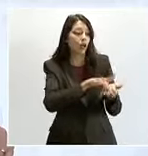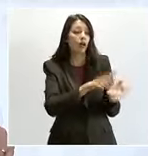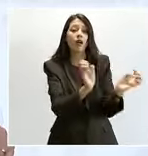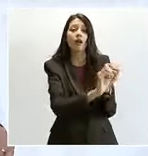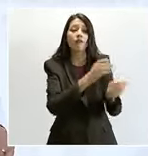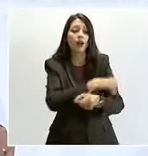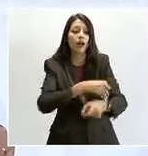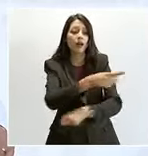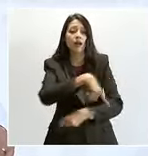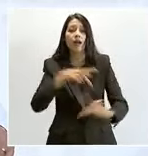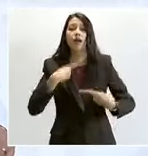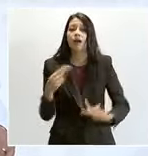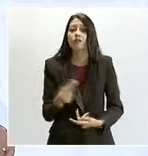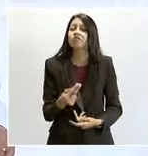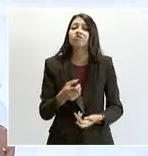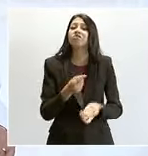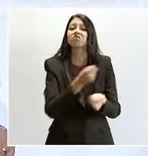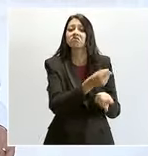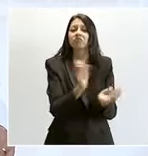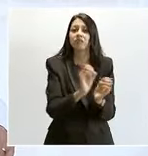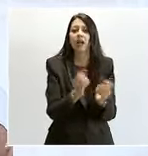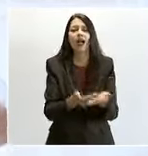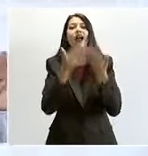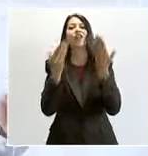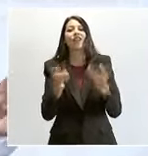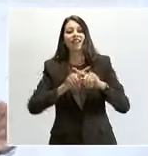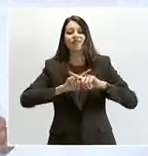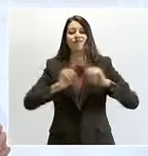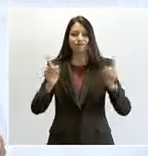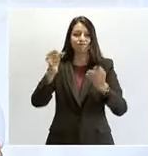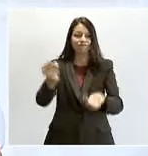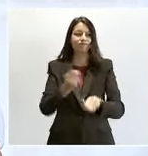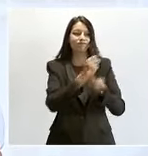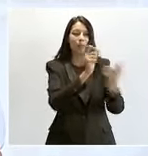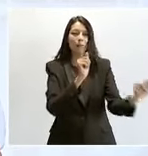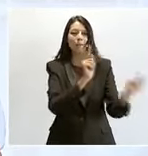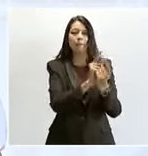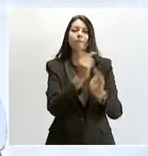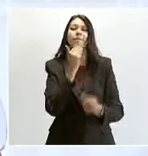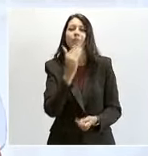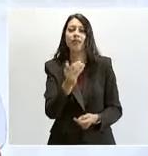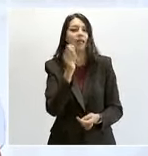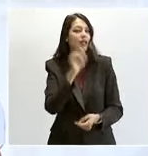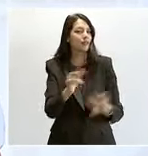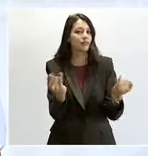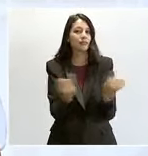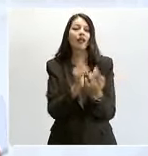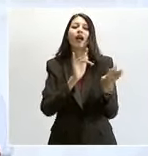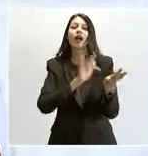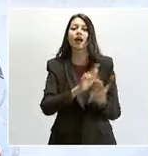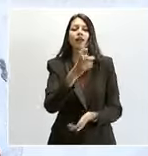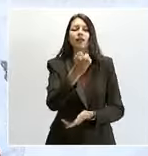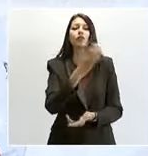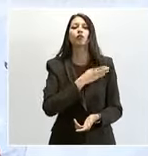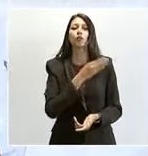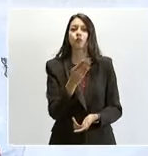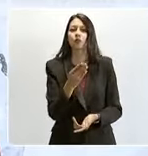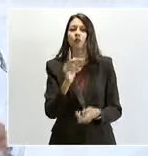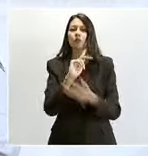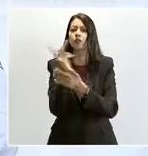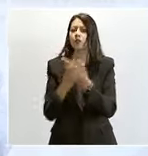ahora llega de manera directa y así está llegando también el apoyo y eso es muy bueno a los programas